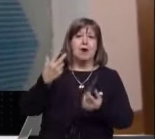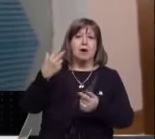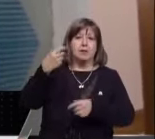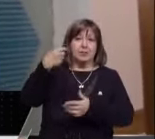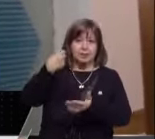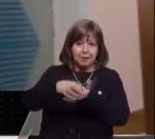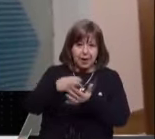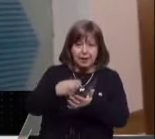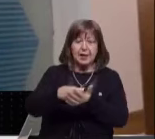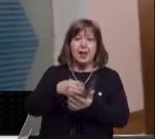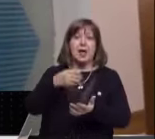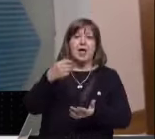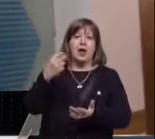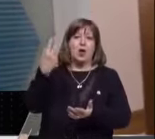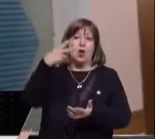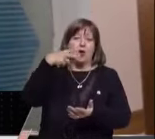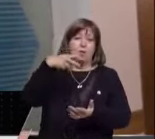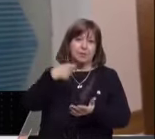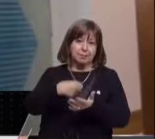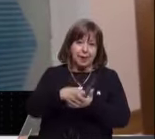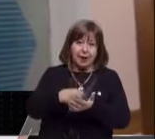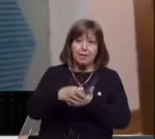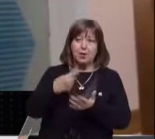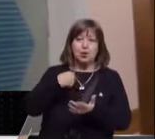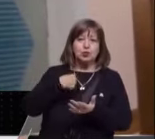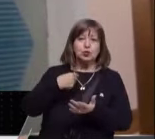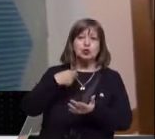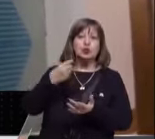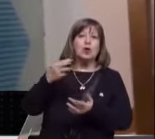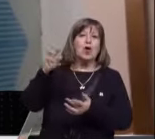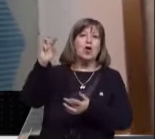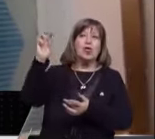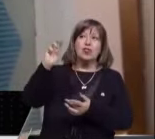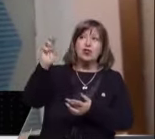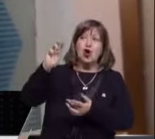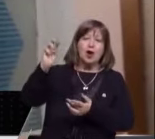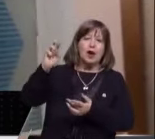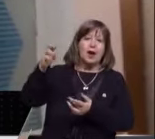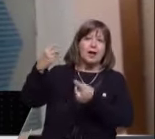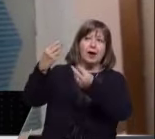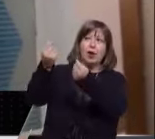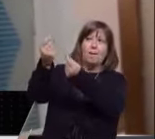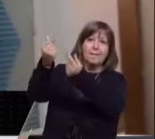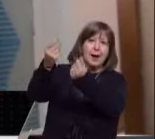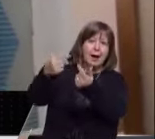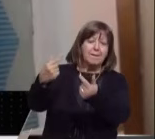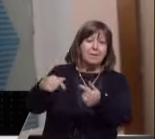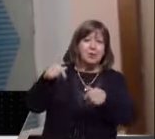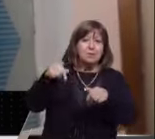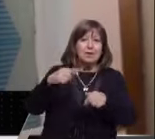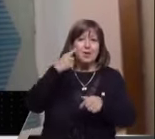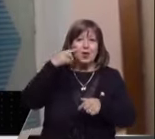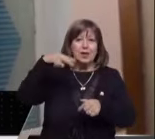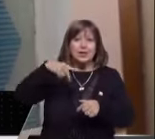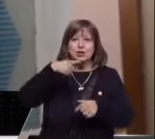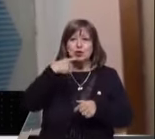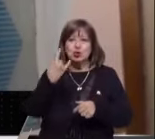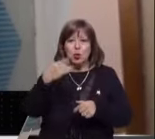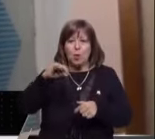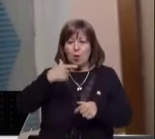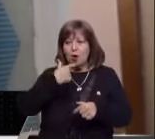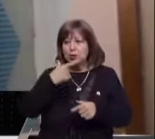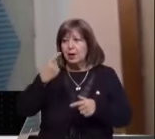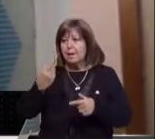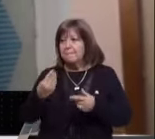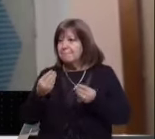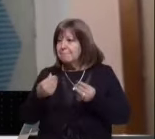médicos y de la actualización de los módulos por parte de los financiadores. Básicamente esas son las tres aristas que hacen que esto sea bastante complejo y